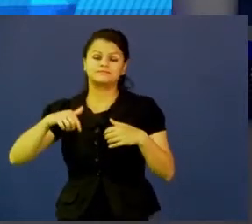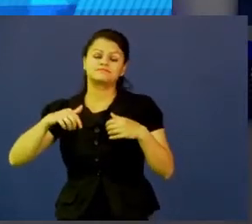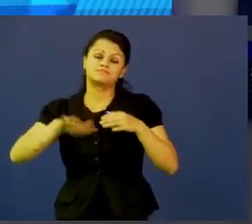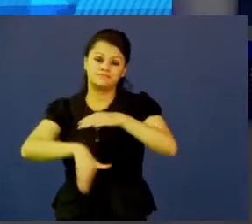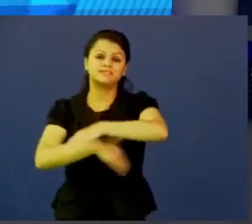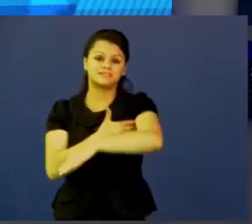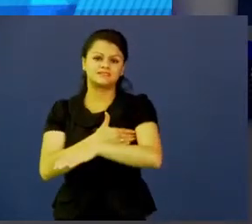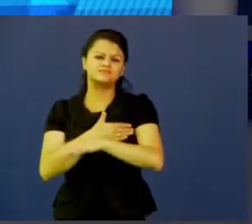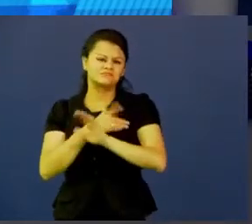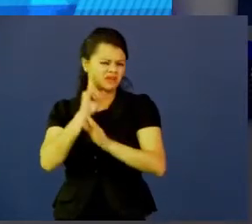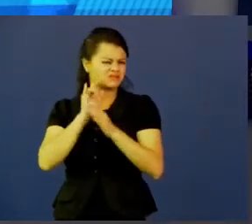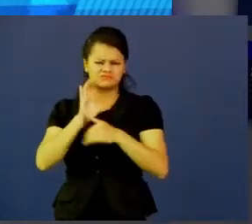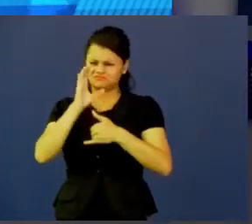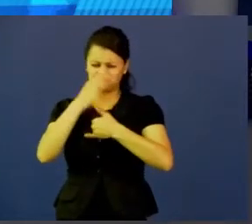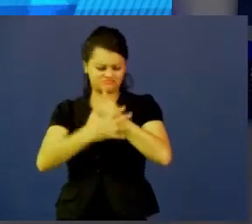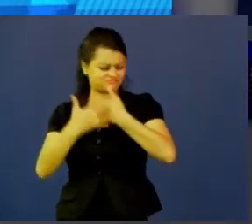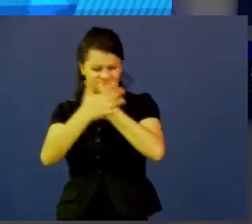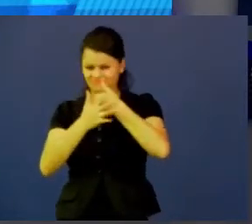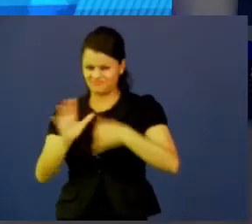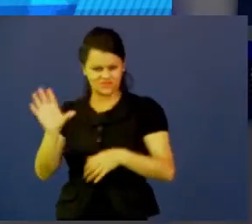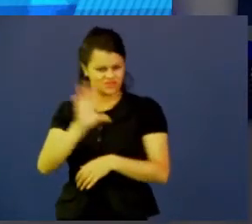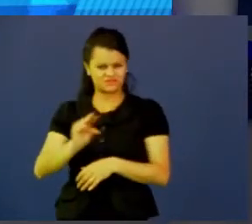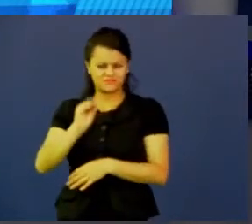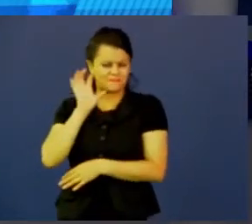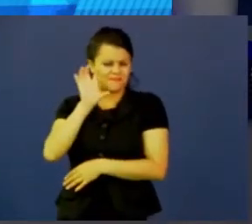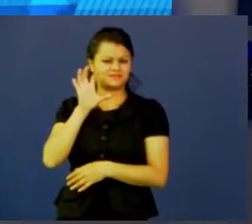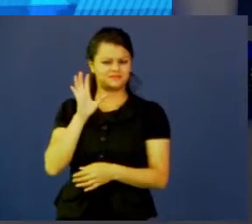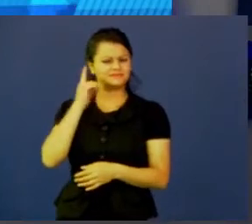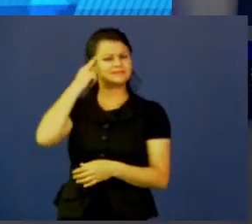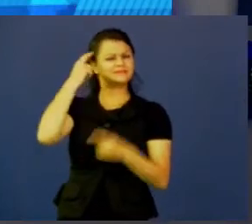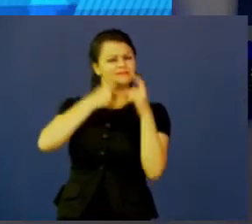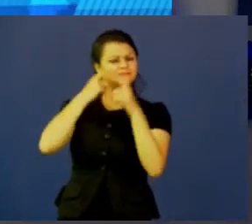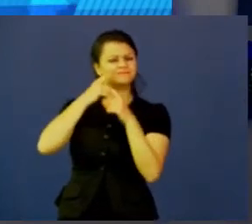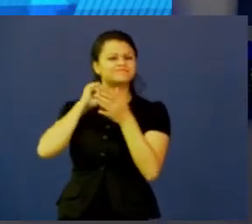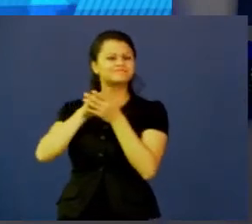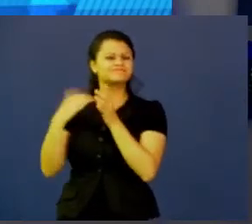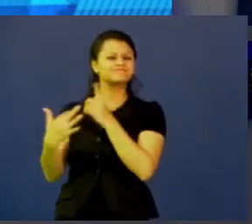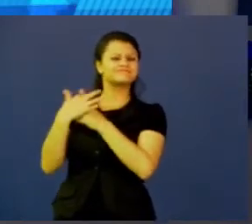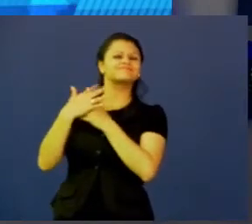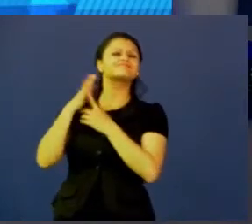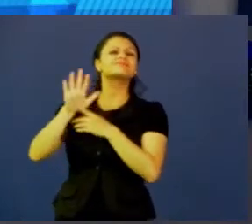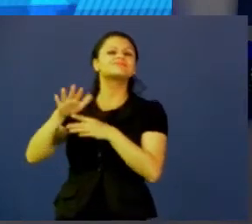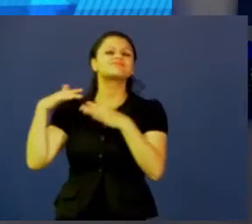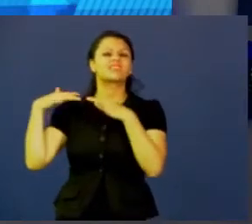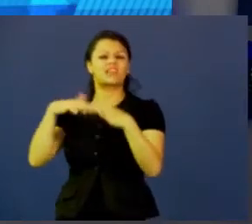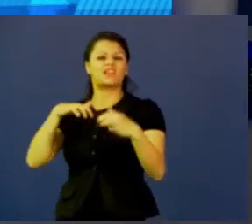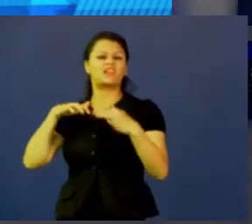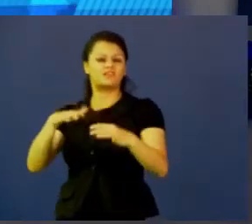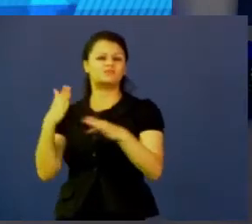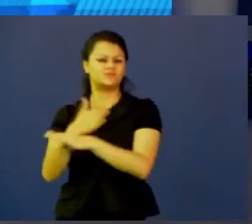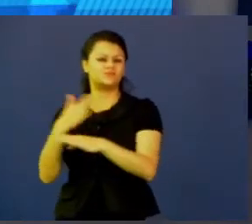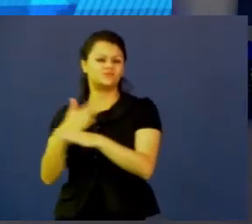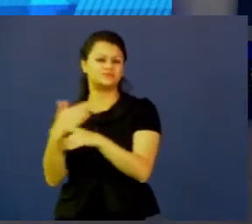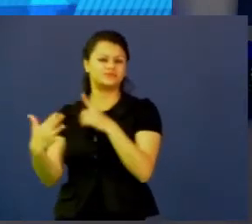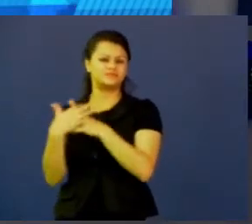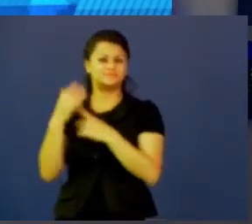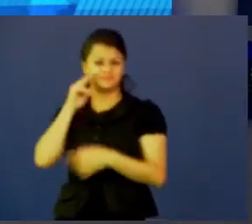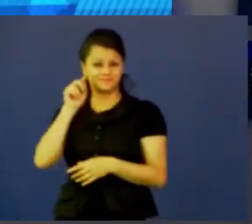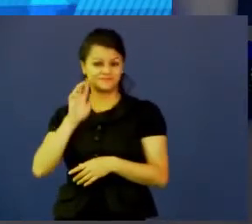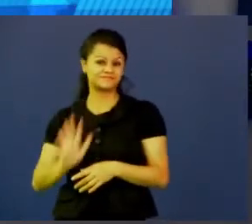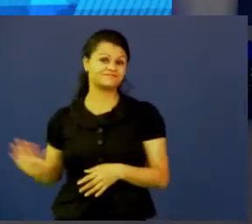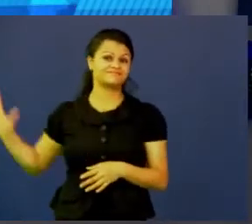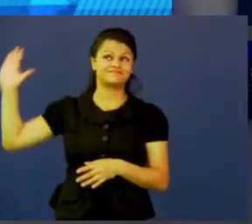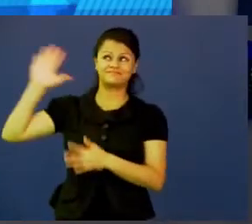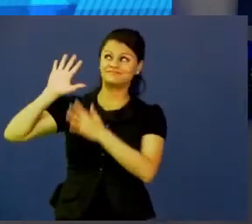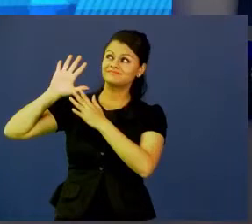como país, y es la brecha que nos ha dejado la guerra. Ese mapa que estamos viendo ahí detrás